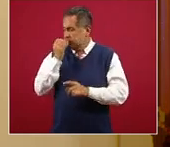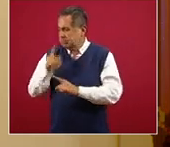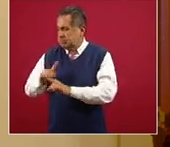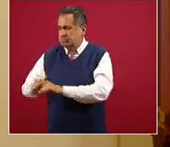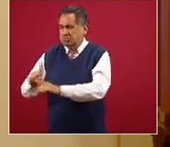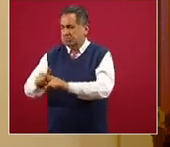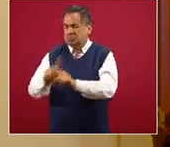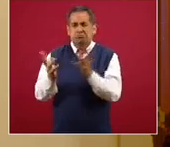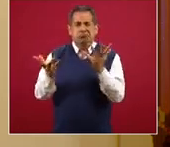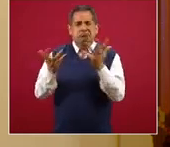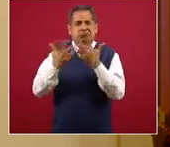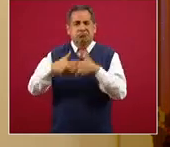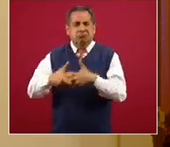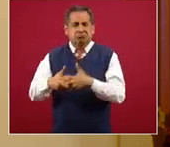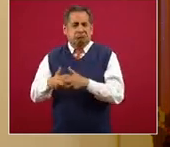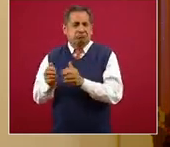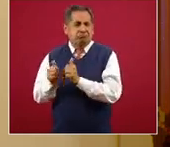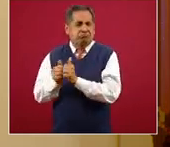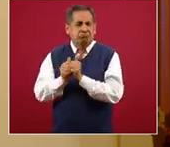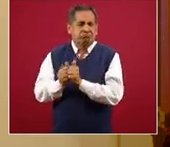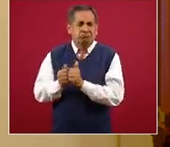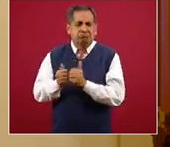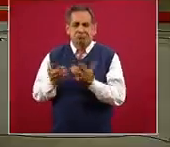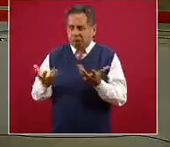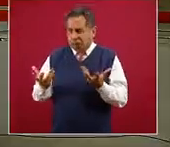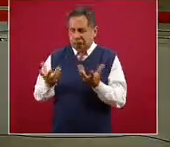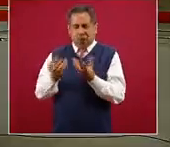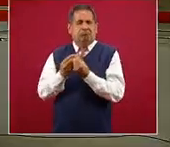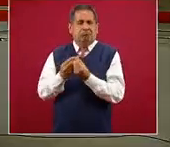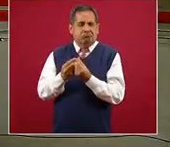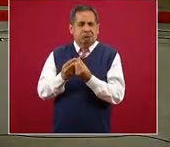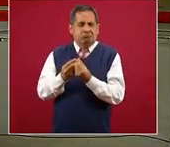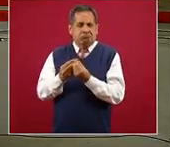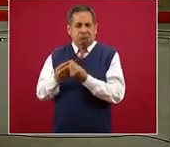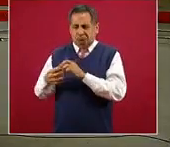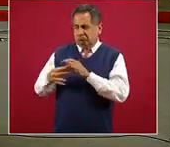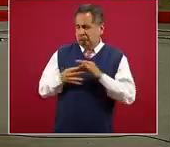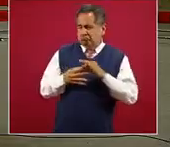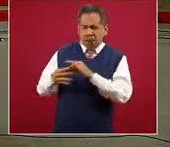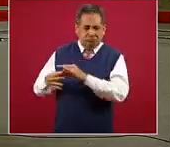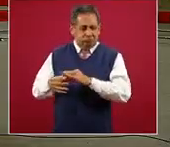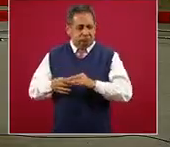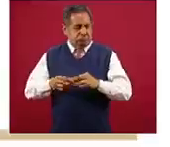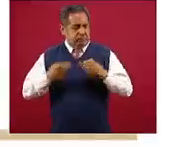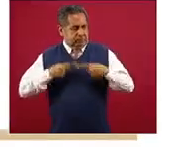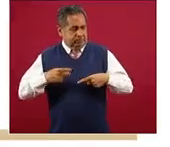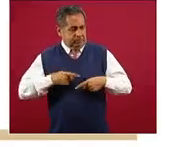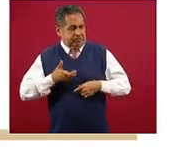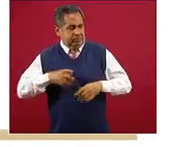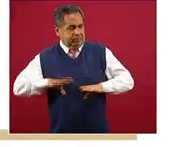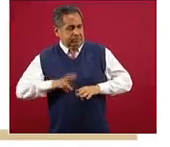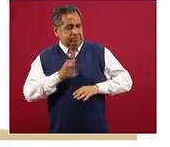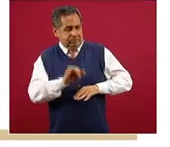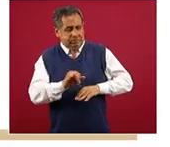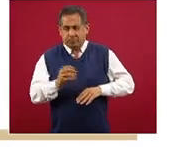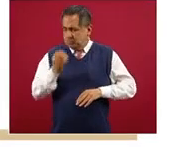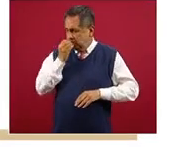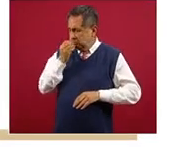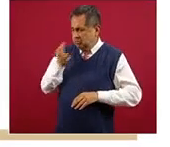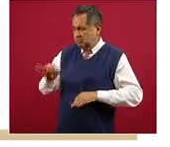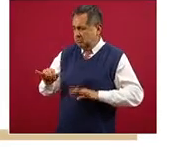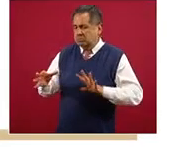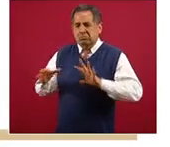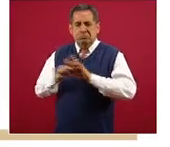de Mesoamérica. Esta combinación, esta coevolución dio por resultado en los